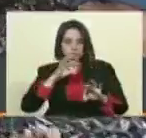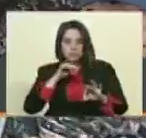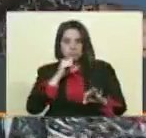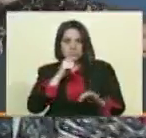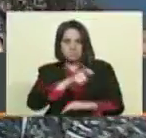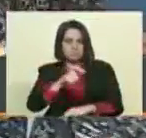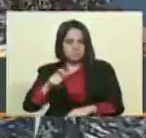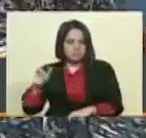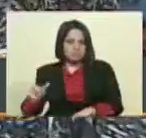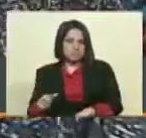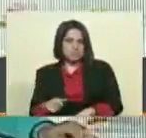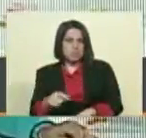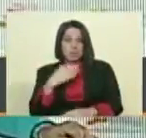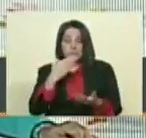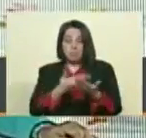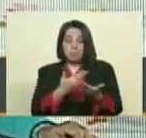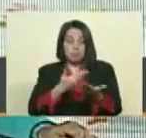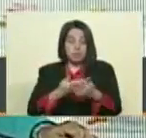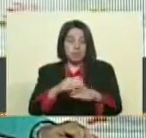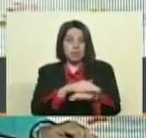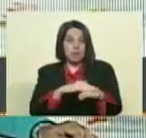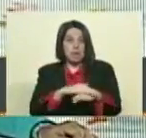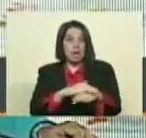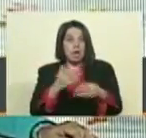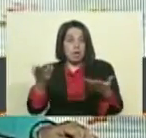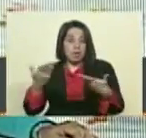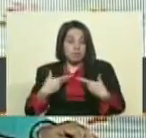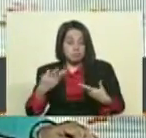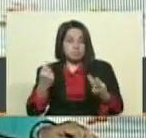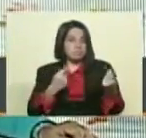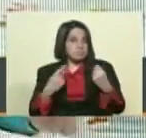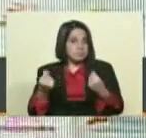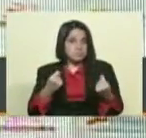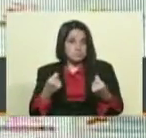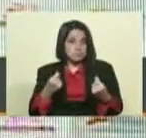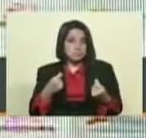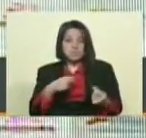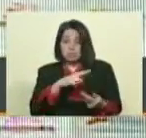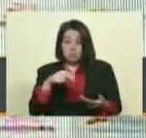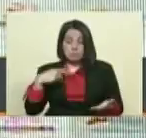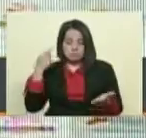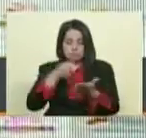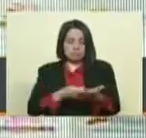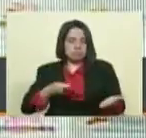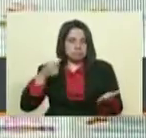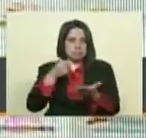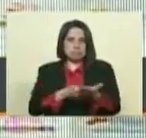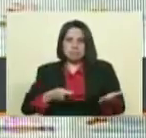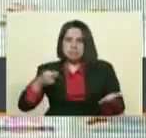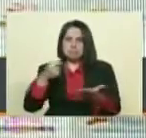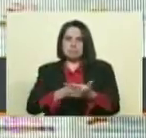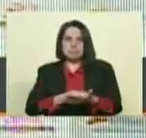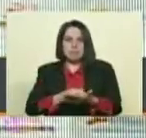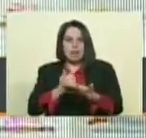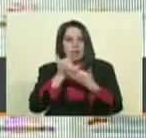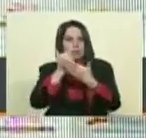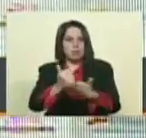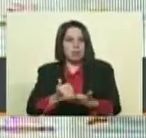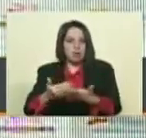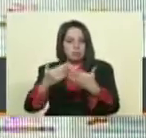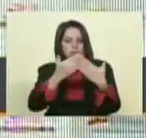Mire, y ustedes me piden los recursos, porque si algo hay que hacer es invertir recursos,